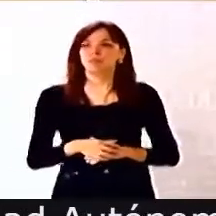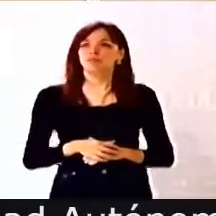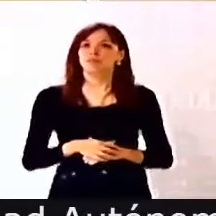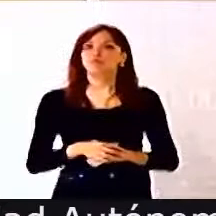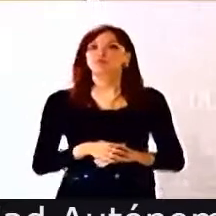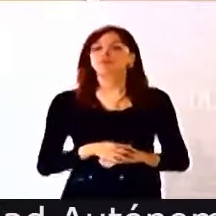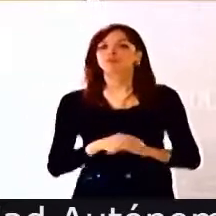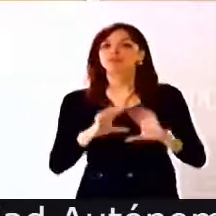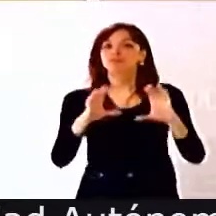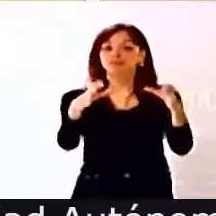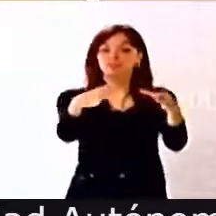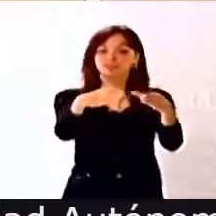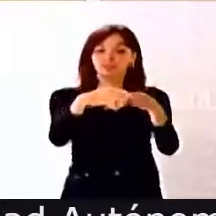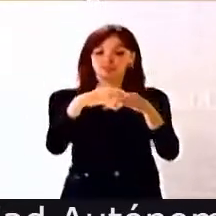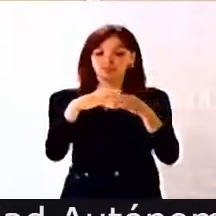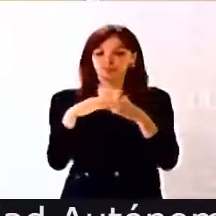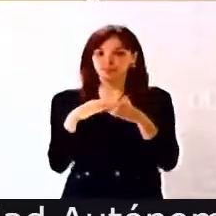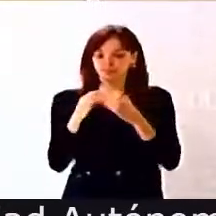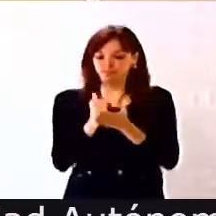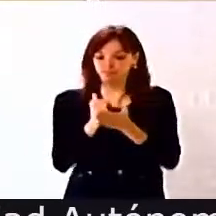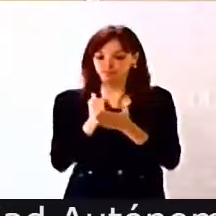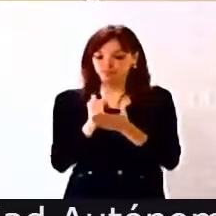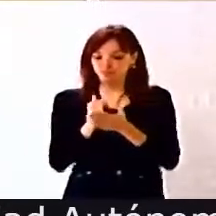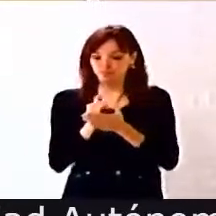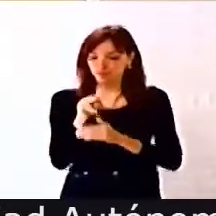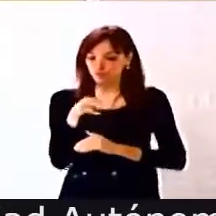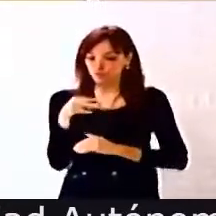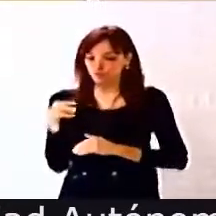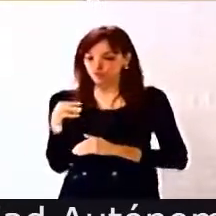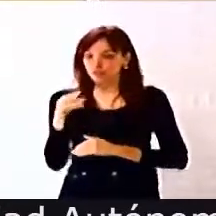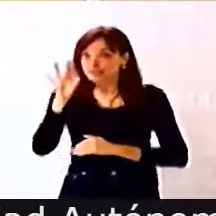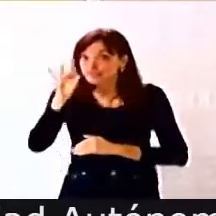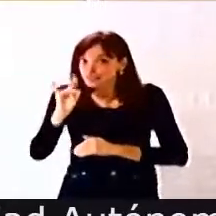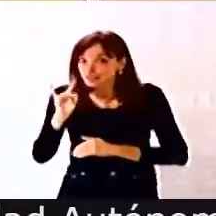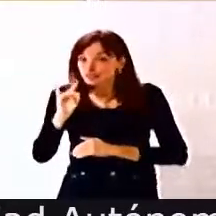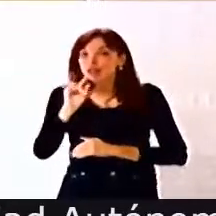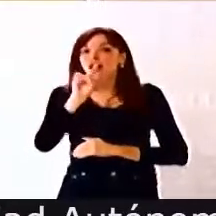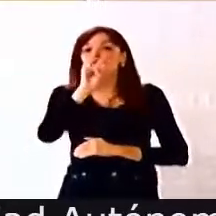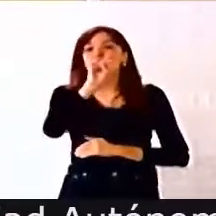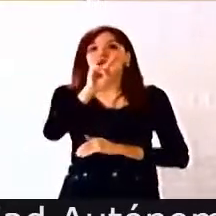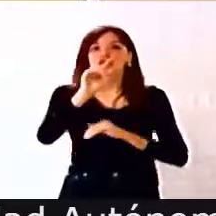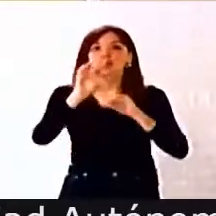de los cuales los casos confirmados a día de hoy son 189.